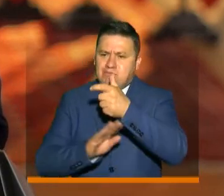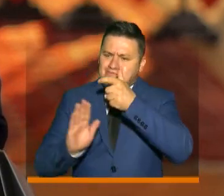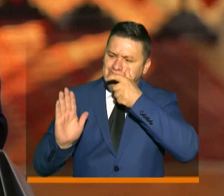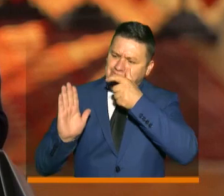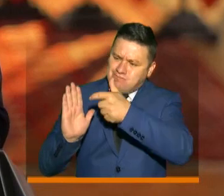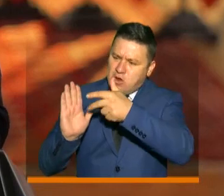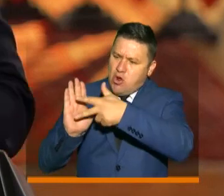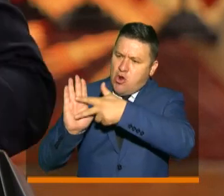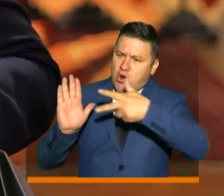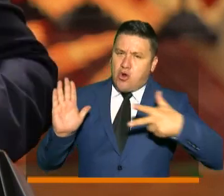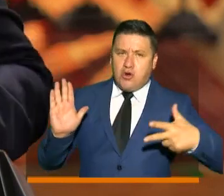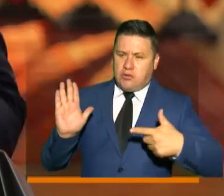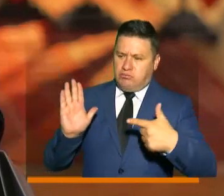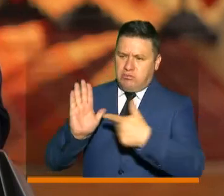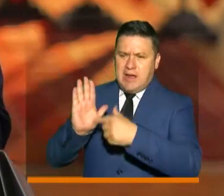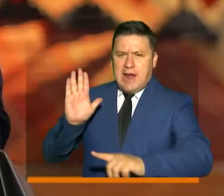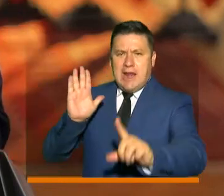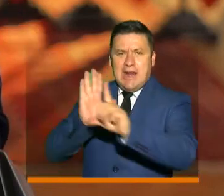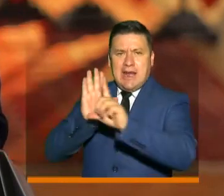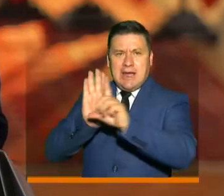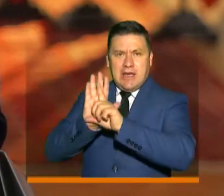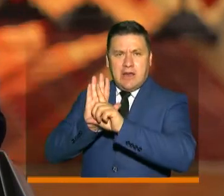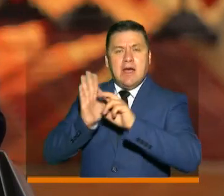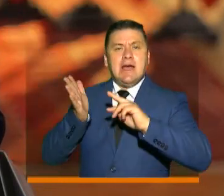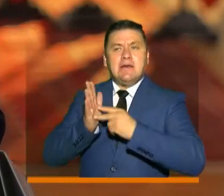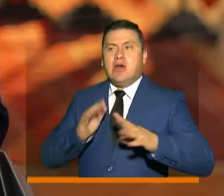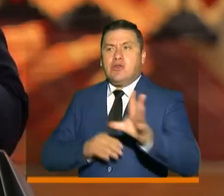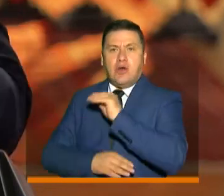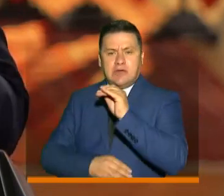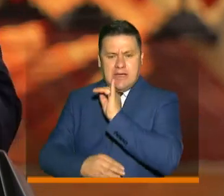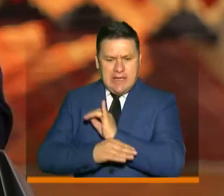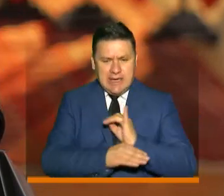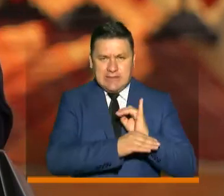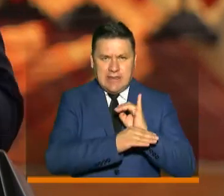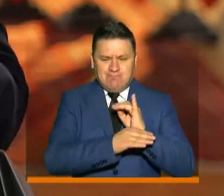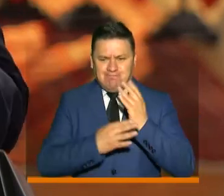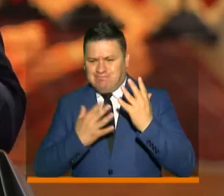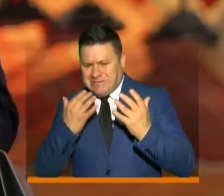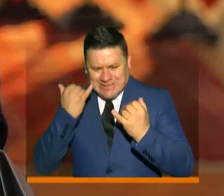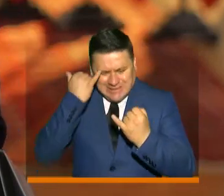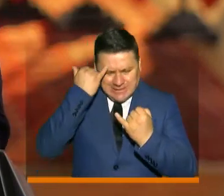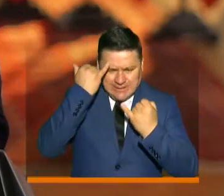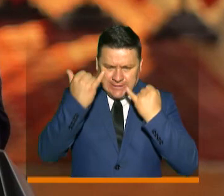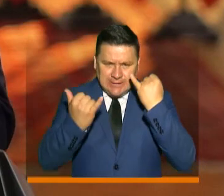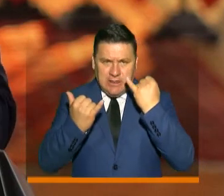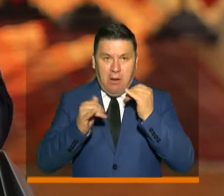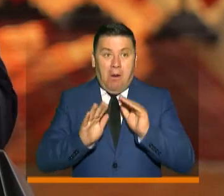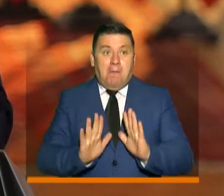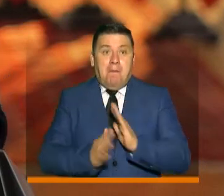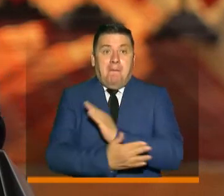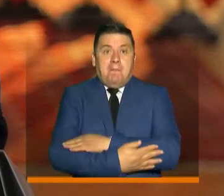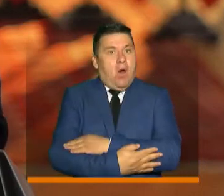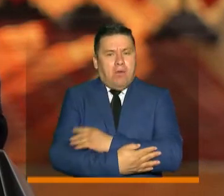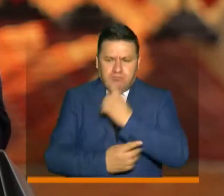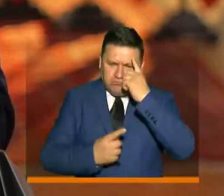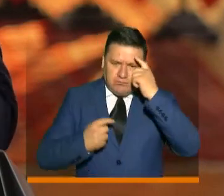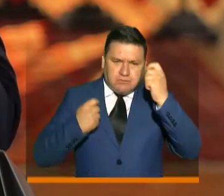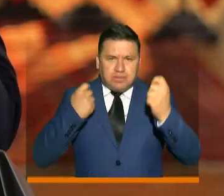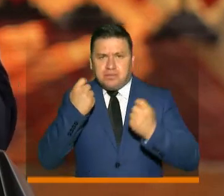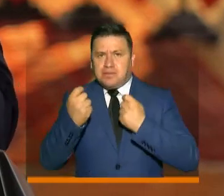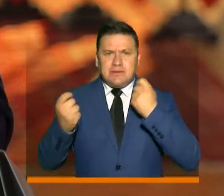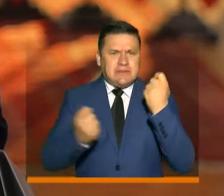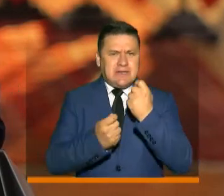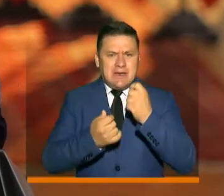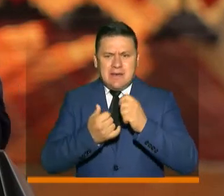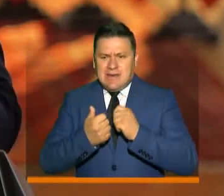legalidad demostrando que nuestras instituciones se reinventan y no se paralizan para hacer valer dentro